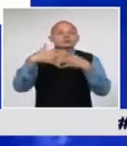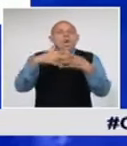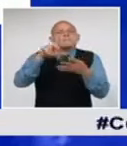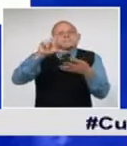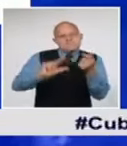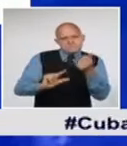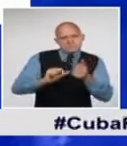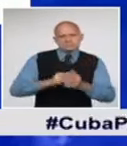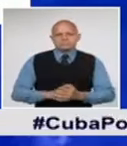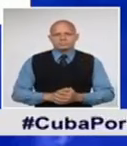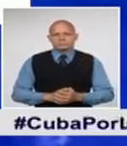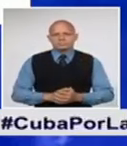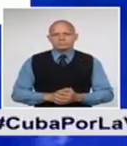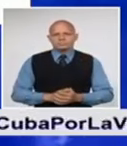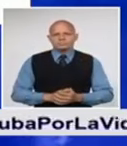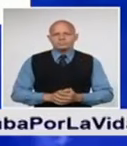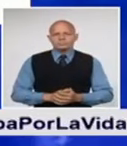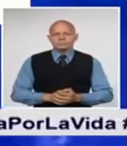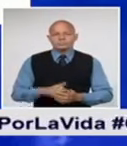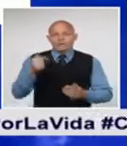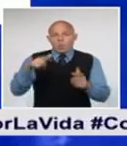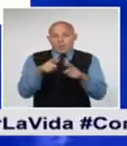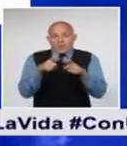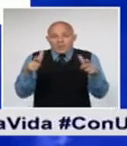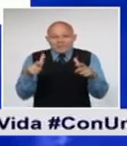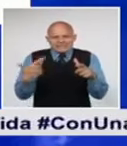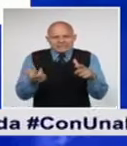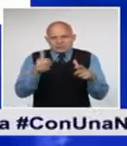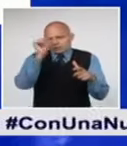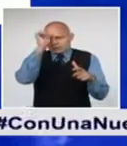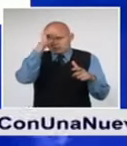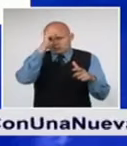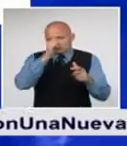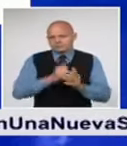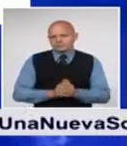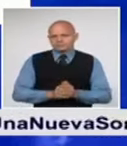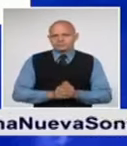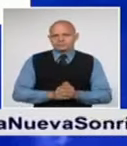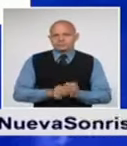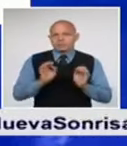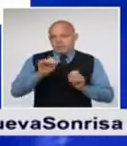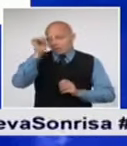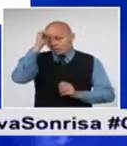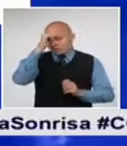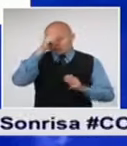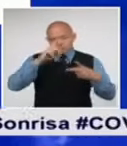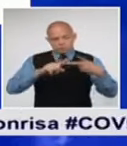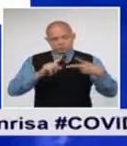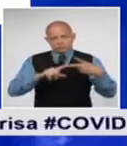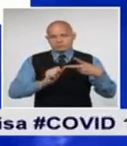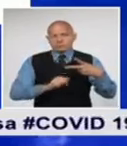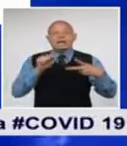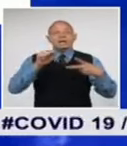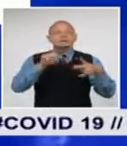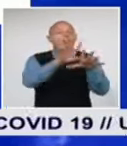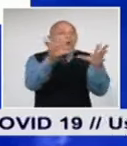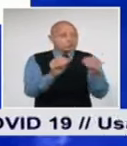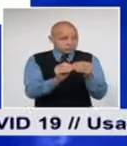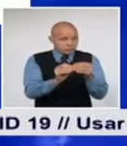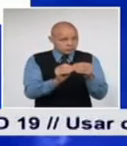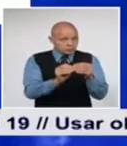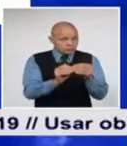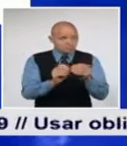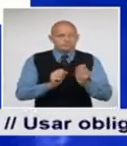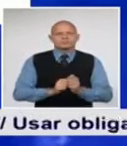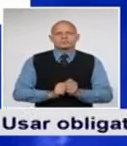incidencia, la India en segundo lugar, Brasil en tercero, la India con más